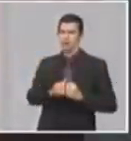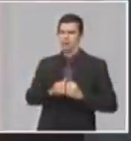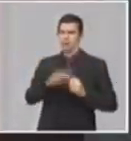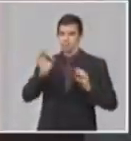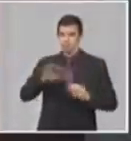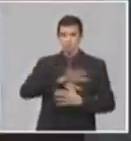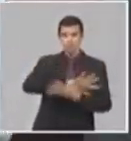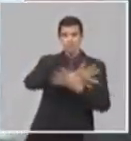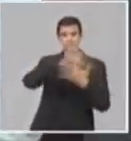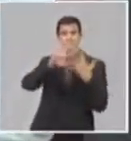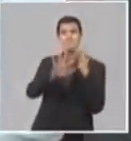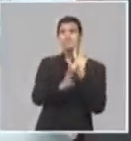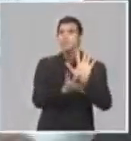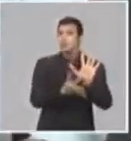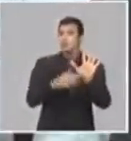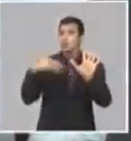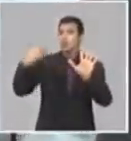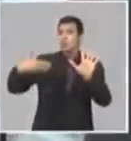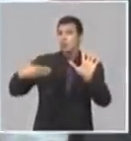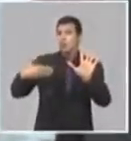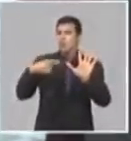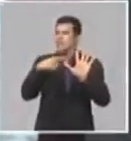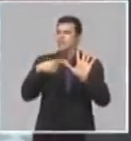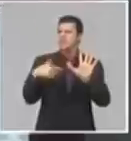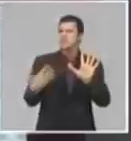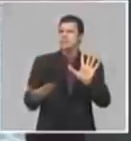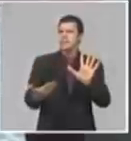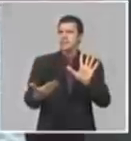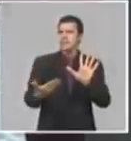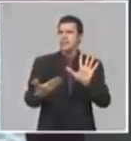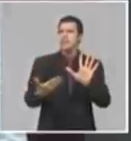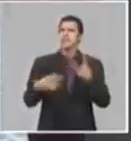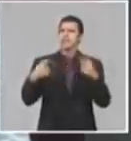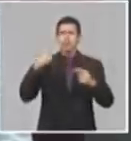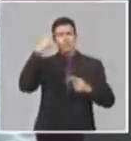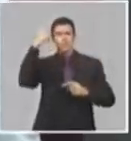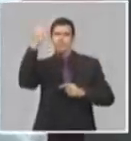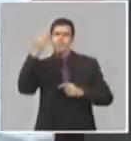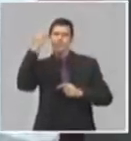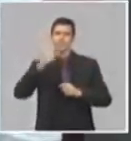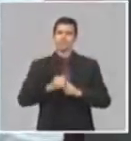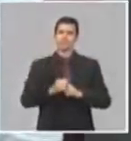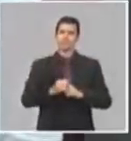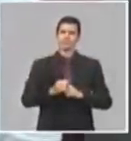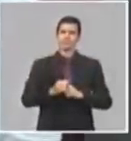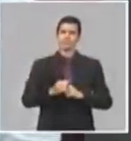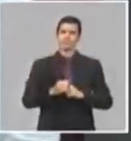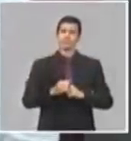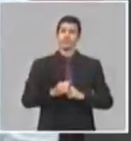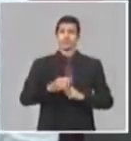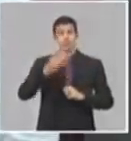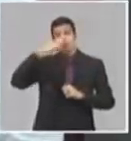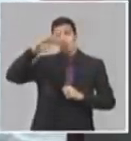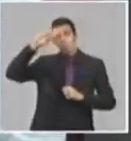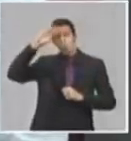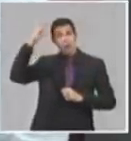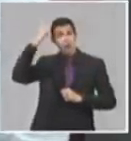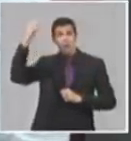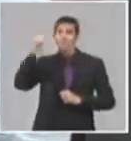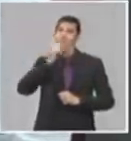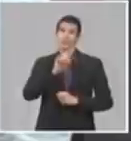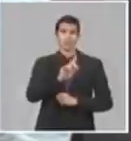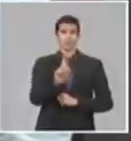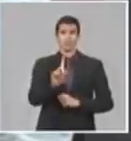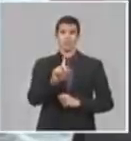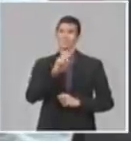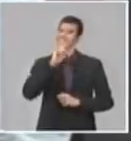ideal. Cuba vuelve a ser retada por un desafiante contexto mundial y una agresiva política imperial.